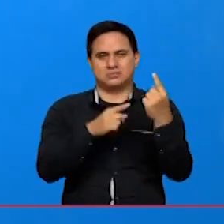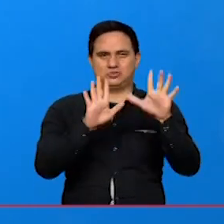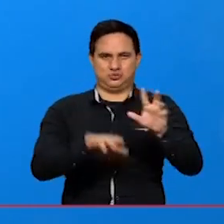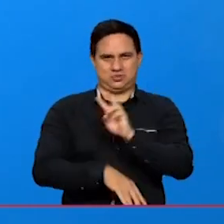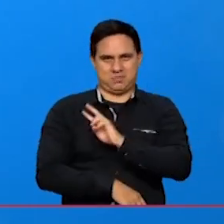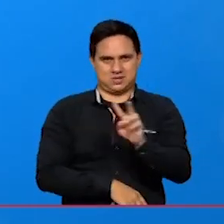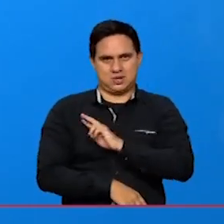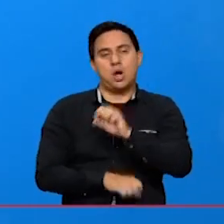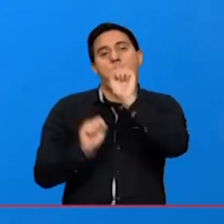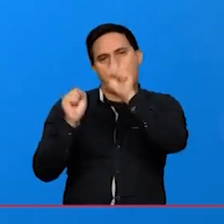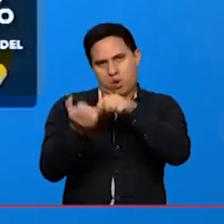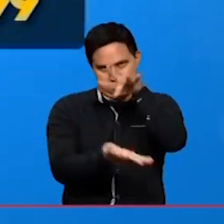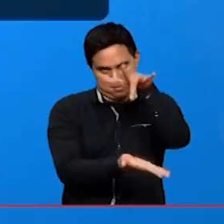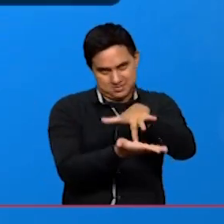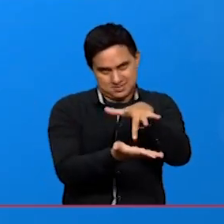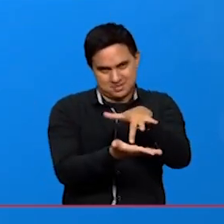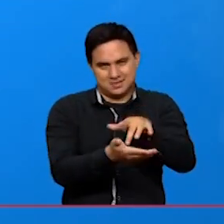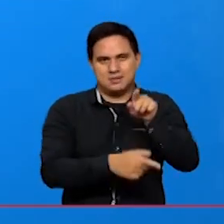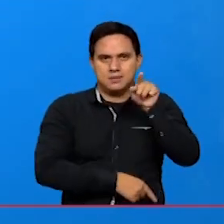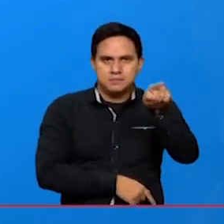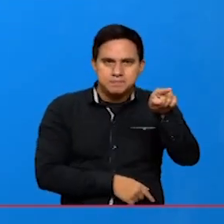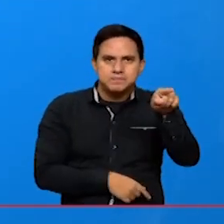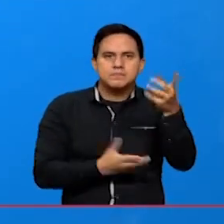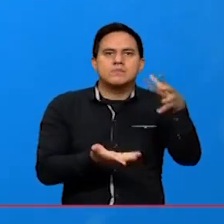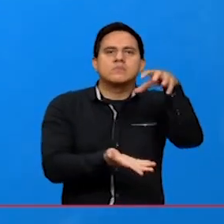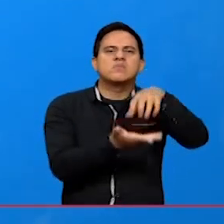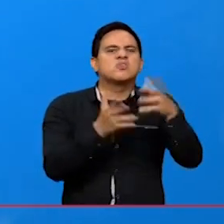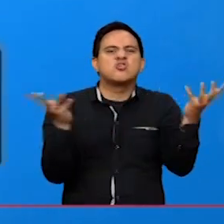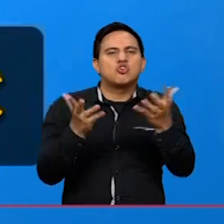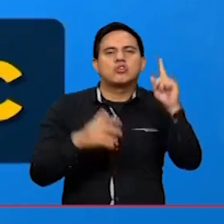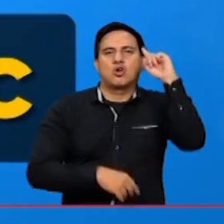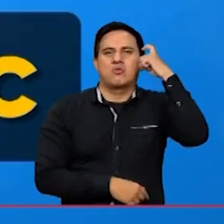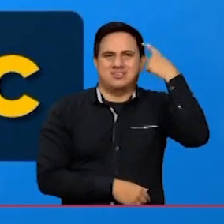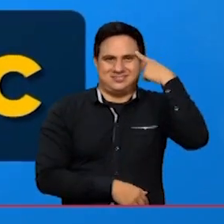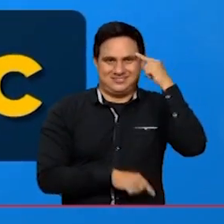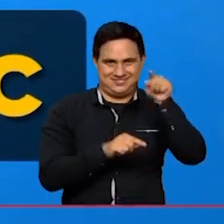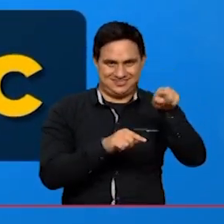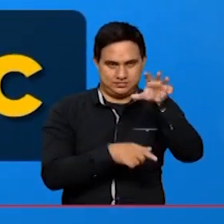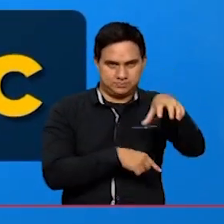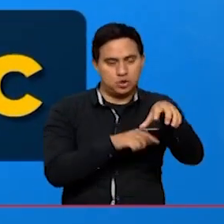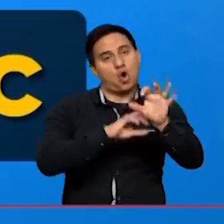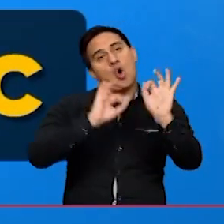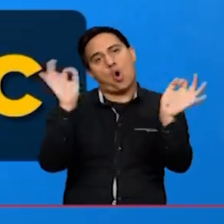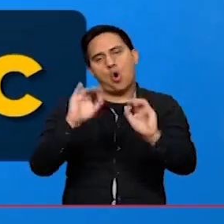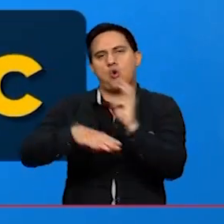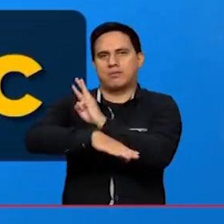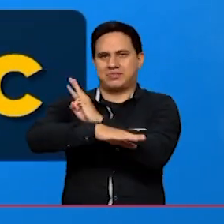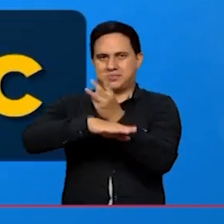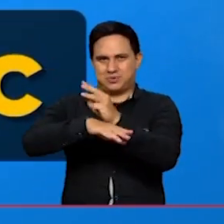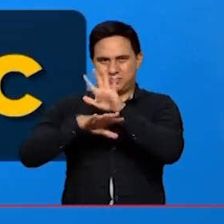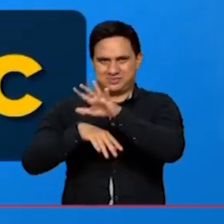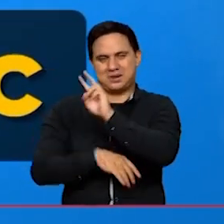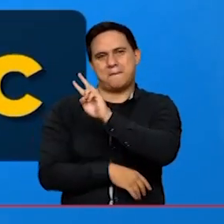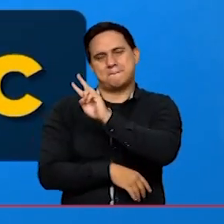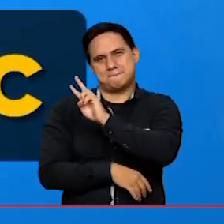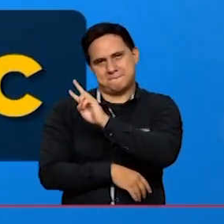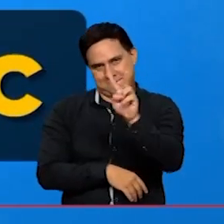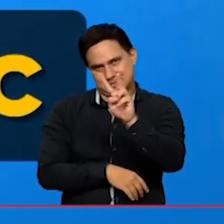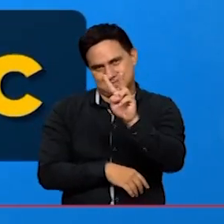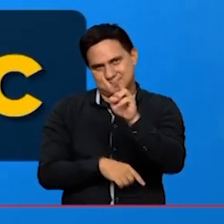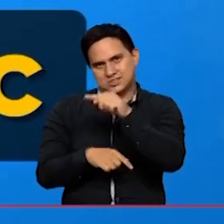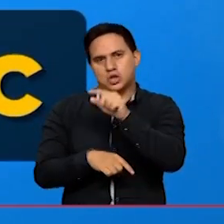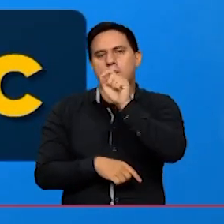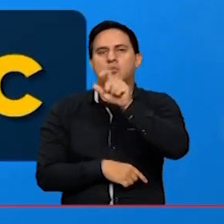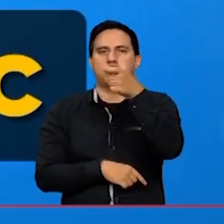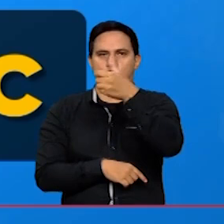tanto presencialmente en la oficina, en las instalaciones de la Gobernación del Valle, como en la página del Valle del